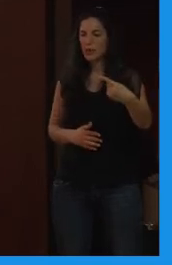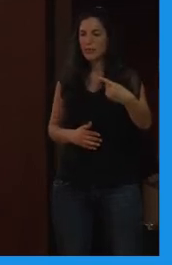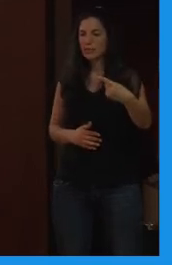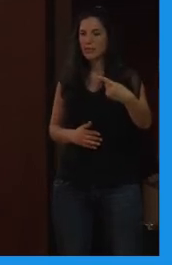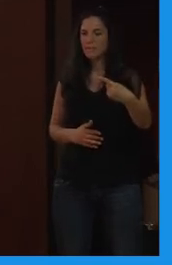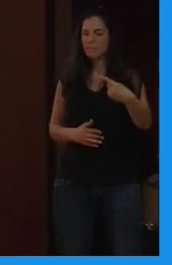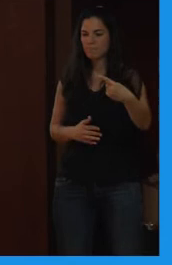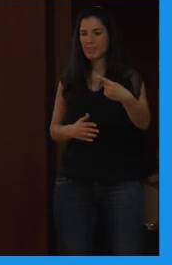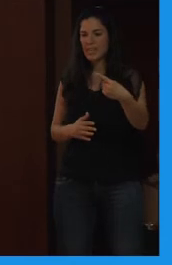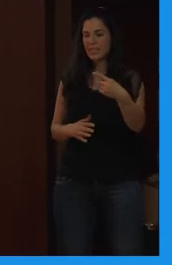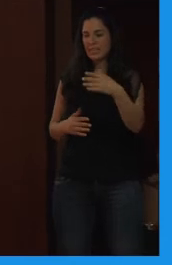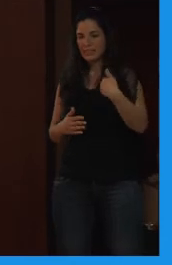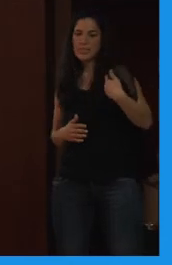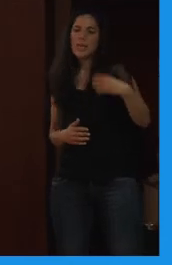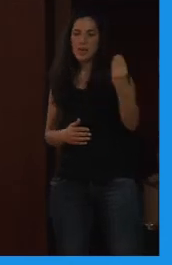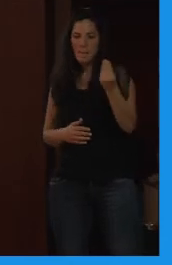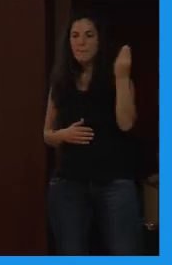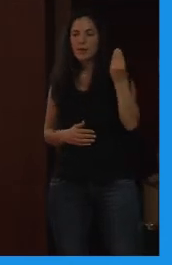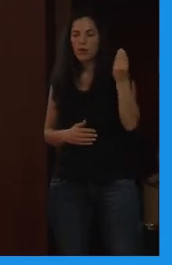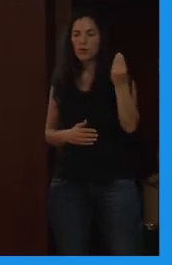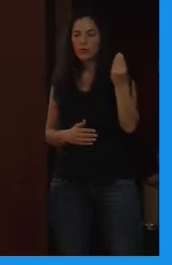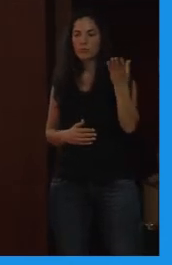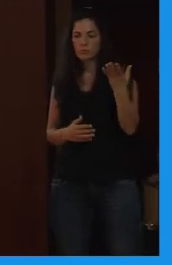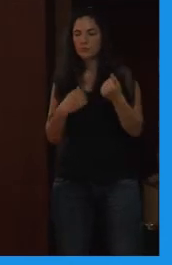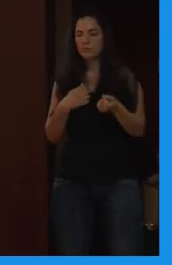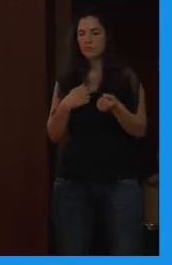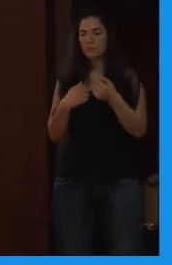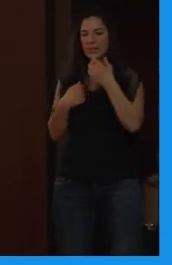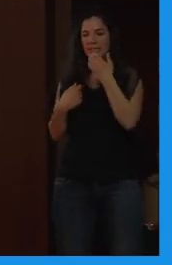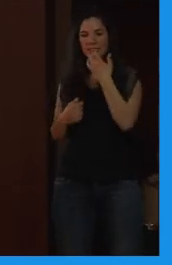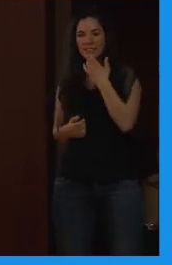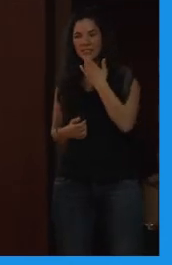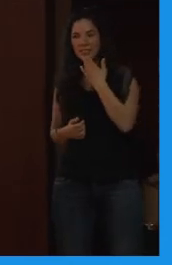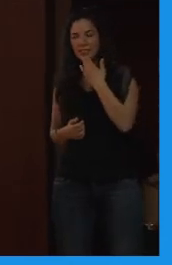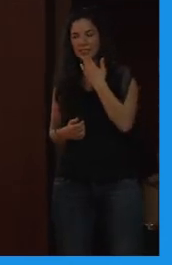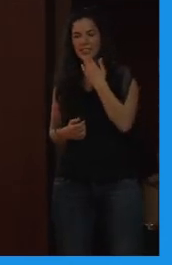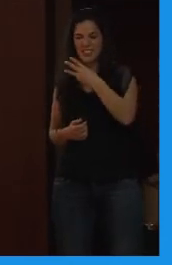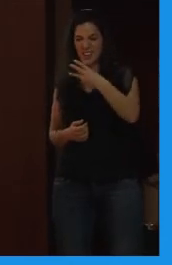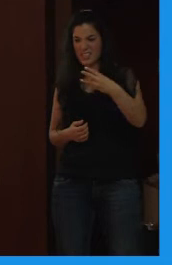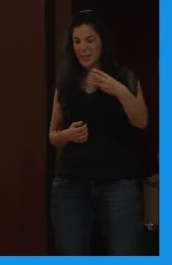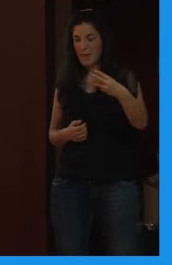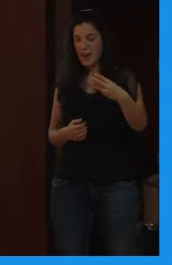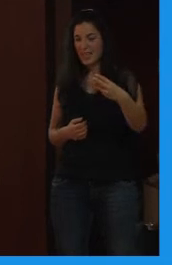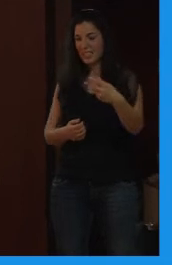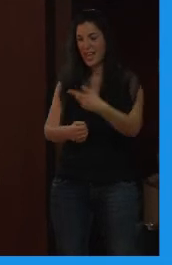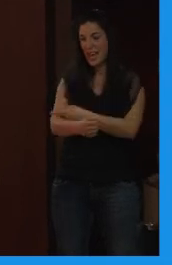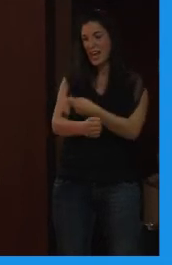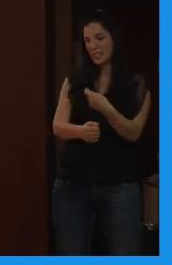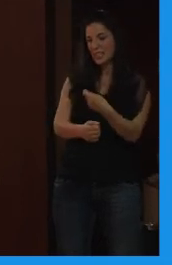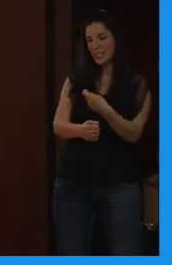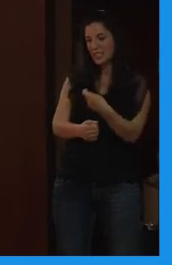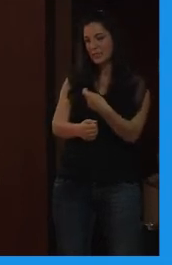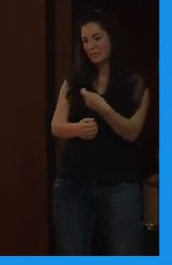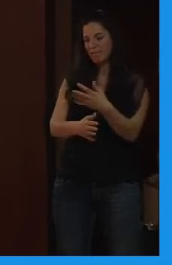las hormonas al cabo de 3 semanas o de 2 semanas. No he dado tiempo a la normalización. Y luego, cuando están